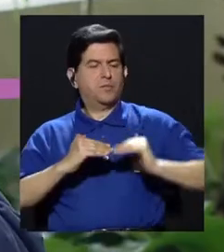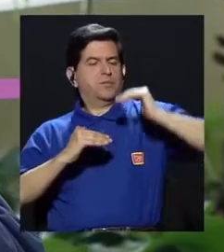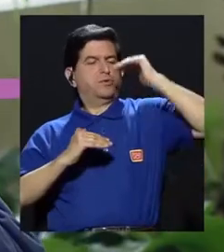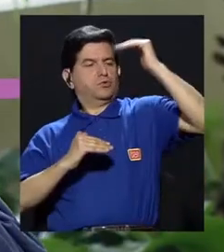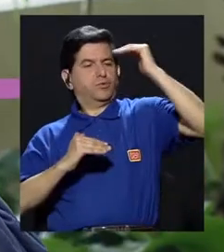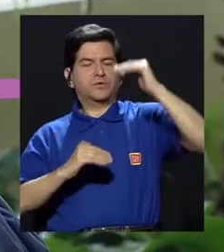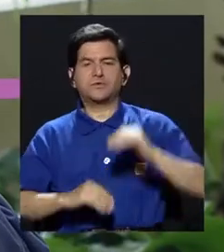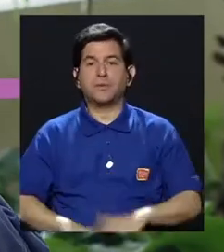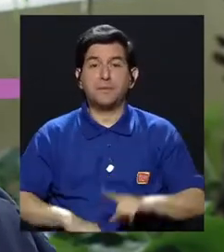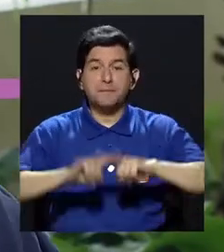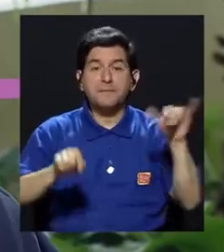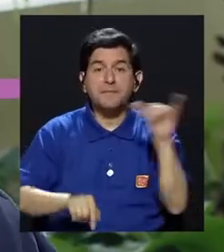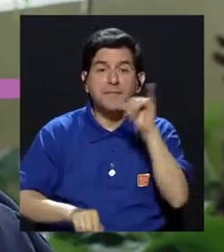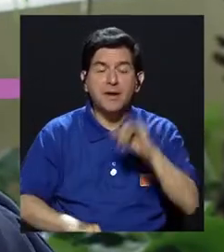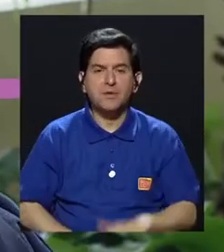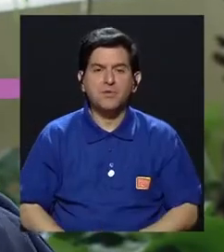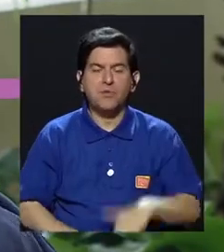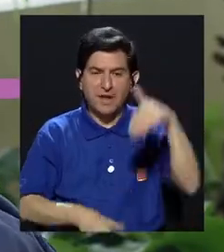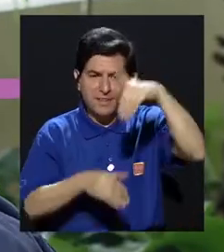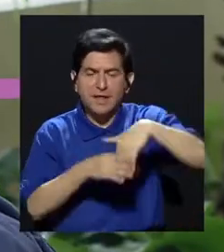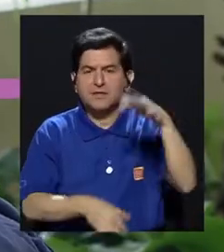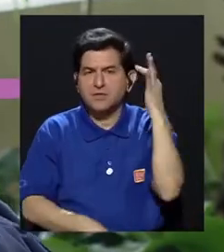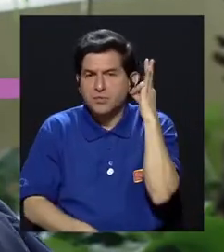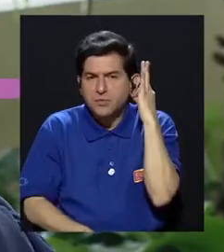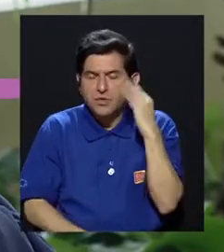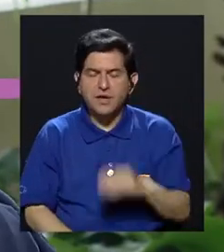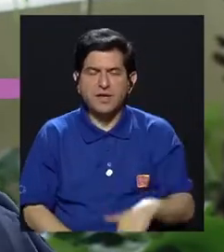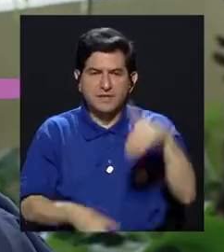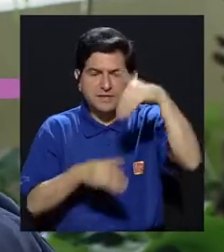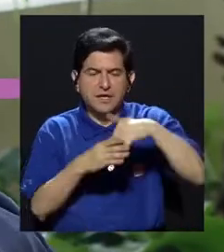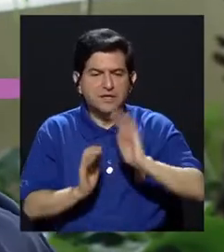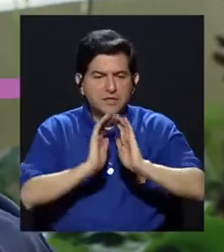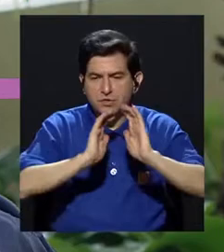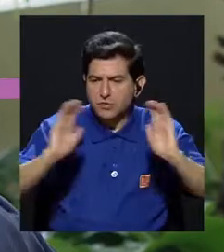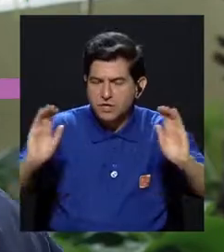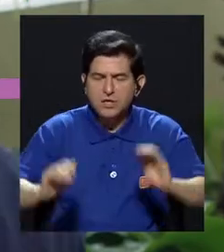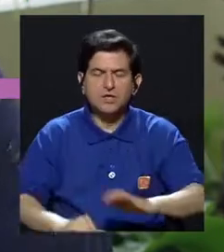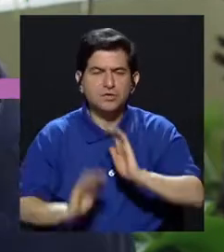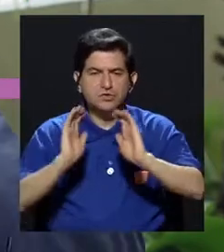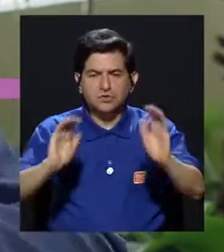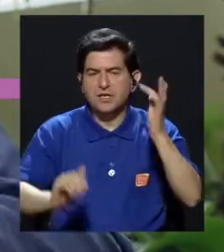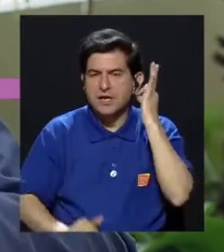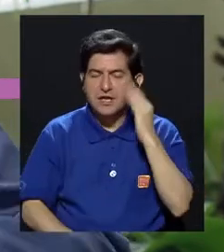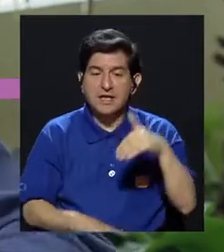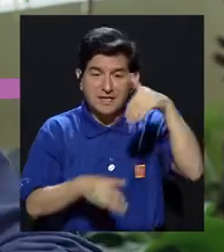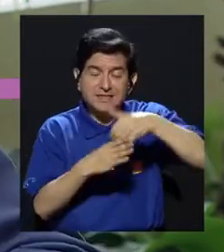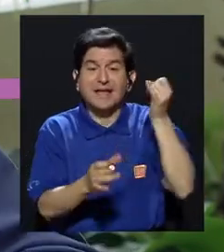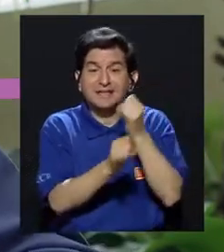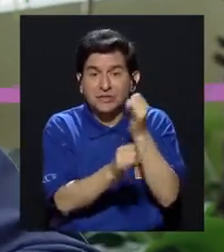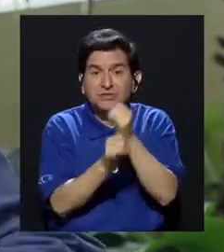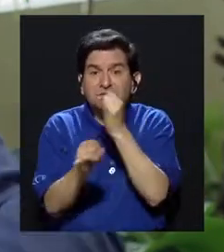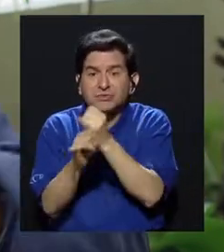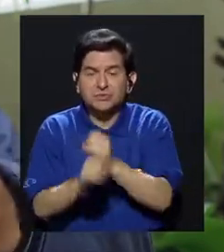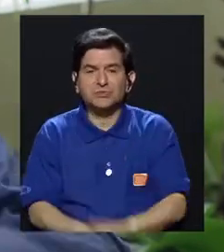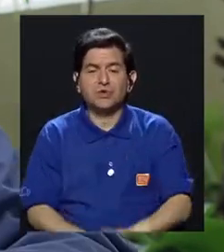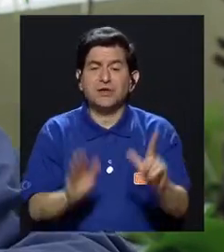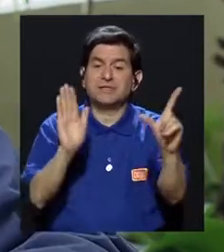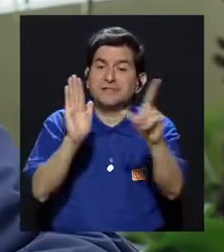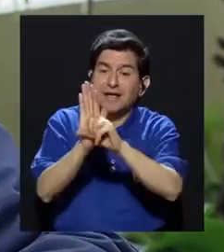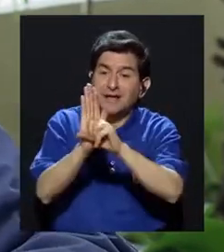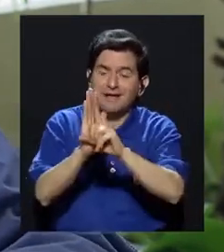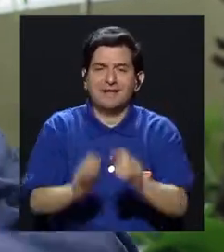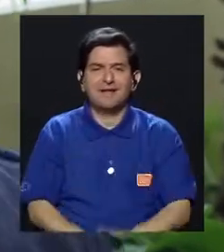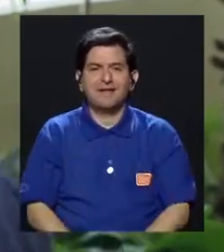de superioridad, pero también vive en mujeres, vive en los niños y niñas, vive en las instituciones, en las